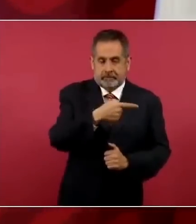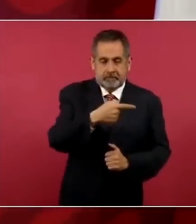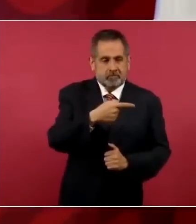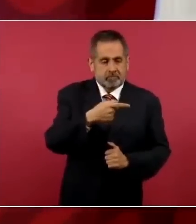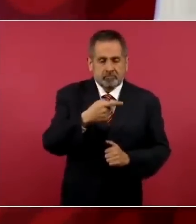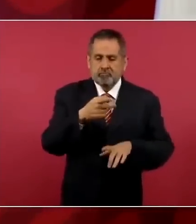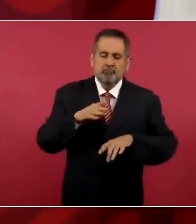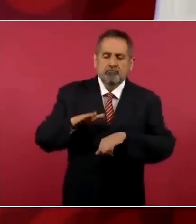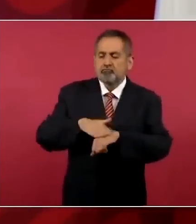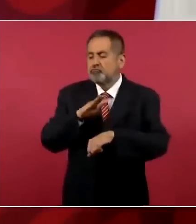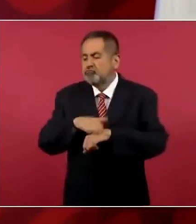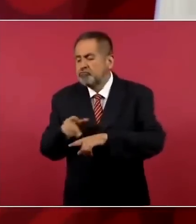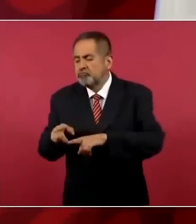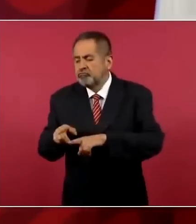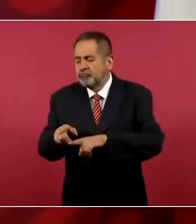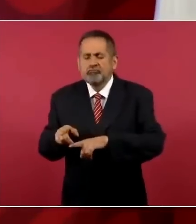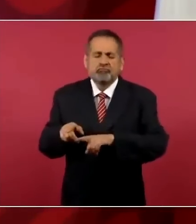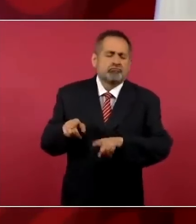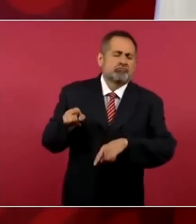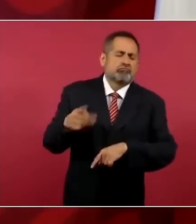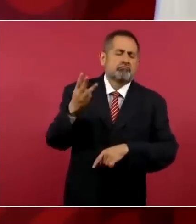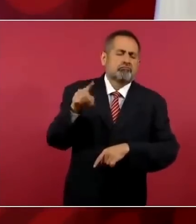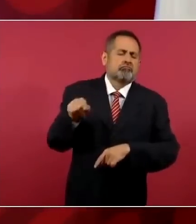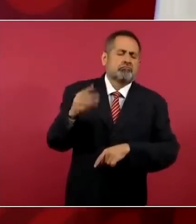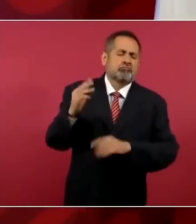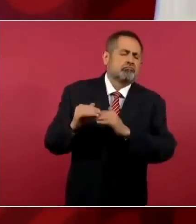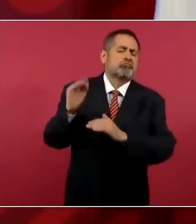una calificadora, ya 3.